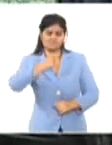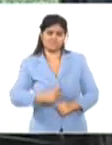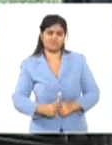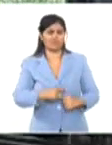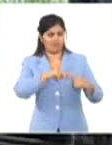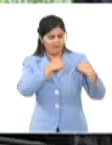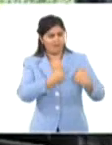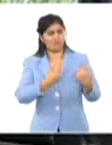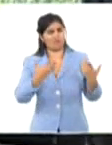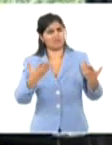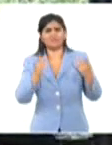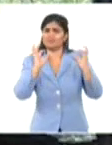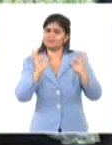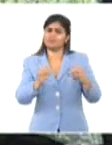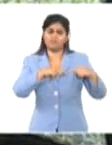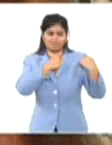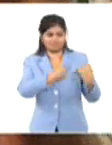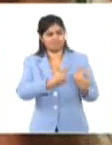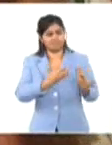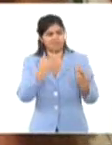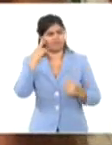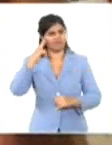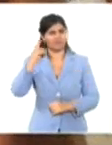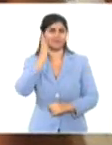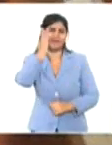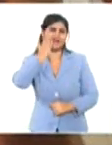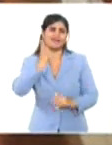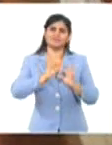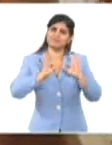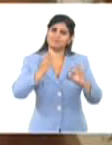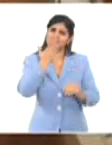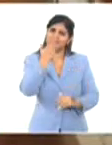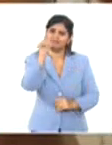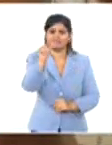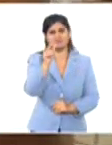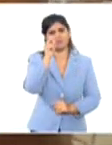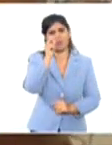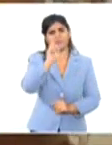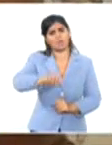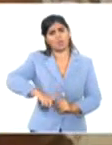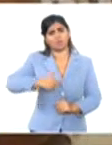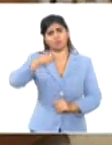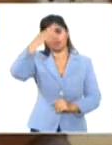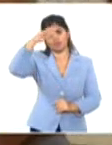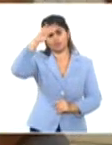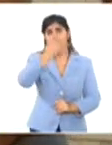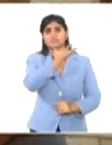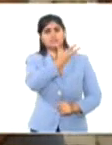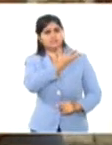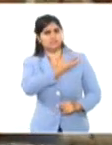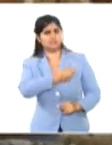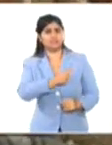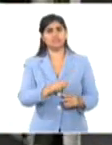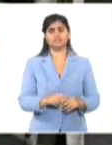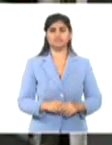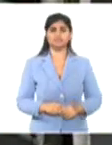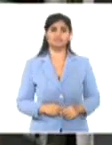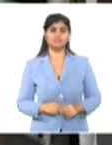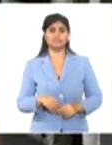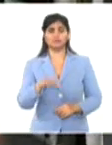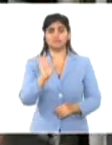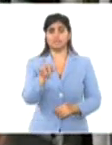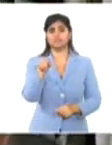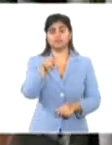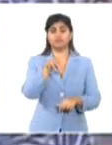estará presente y será recordado con cariño y admiración. La cultura cubana ha perdido uno de los imprescindibles,